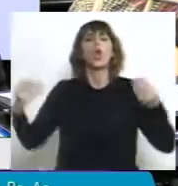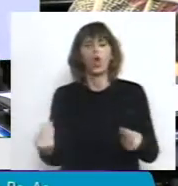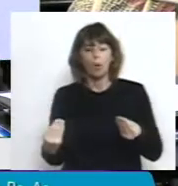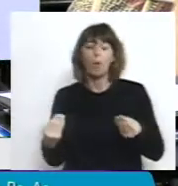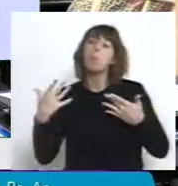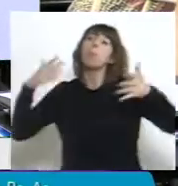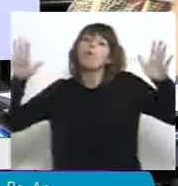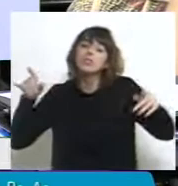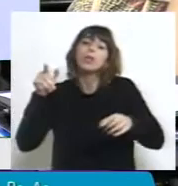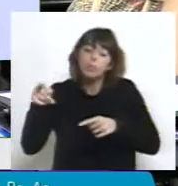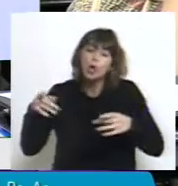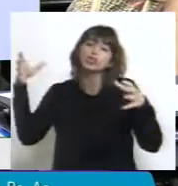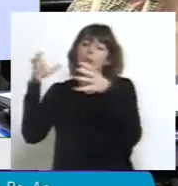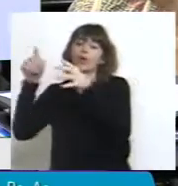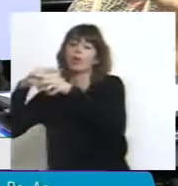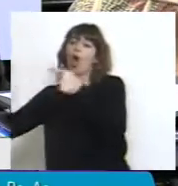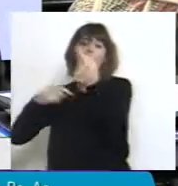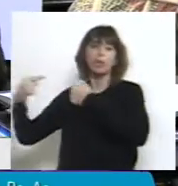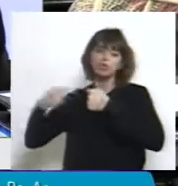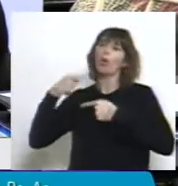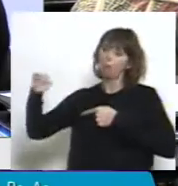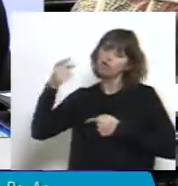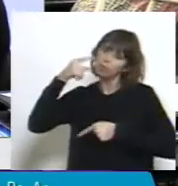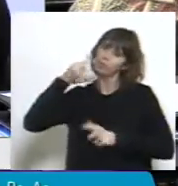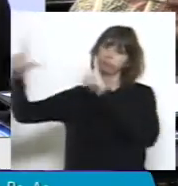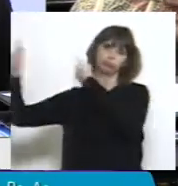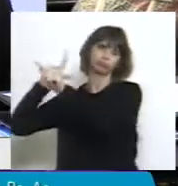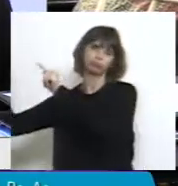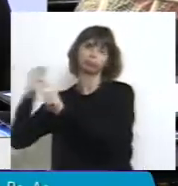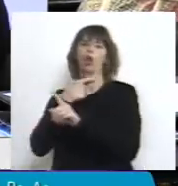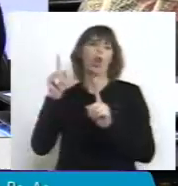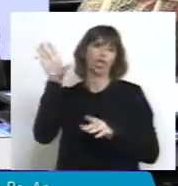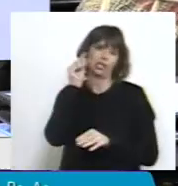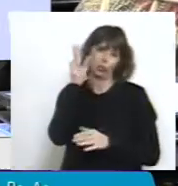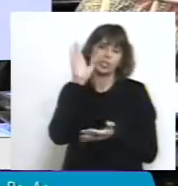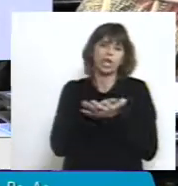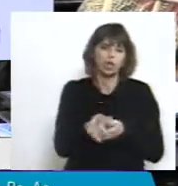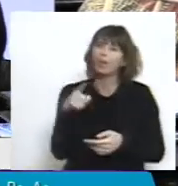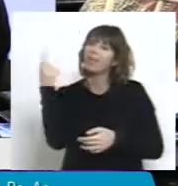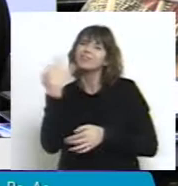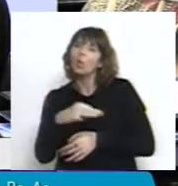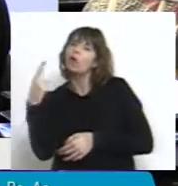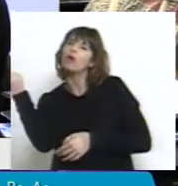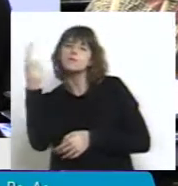oposición se ha retirado y no quiere escucharlo. Imaginaban un presupuesto